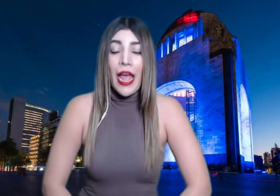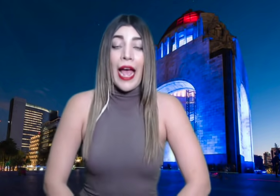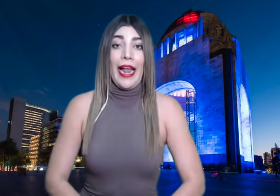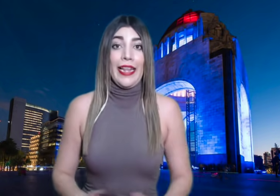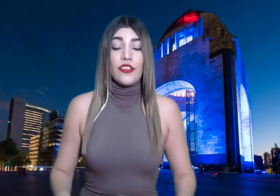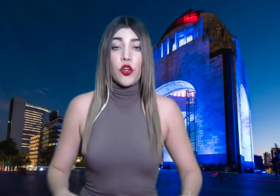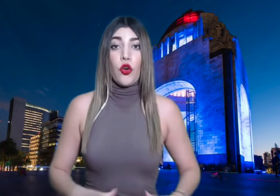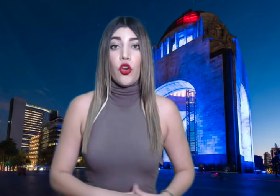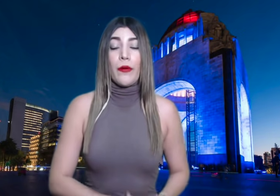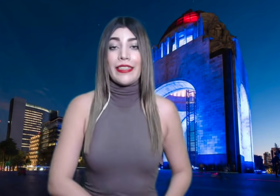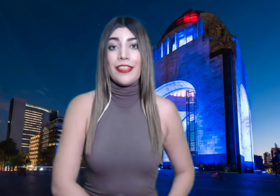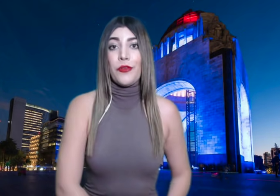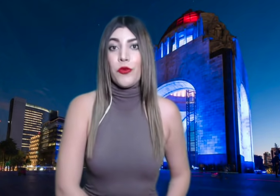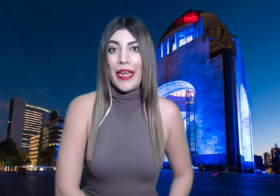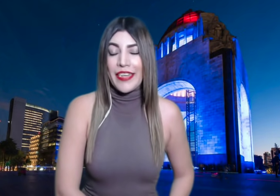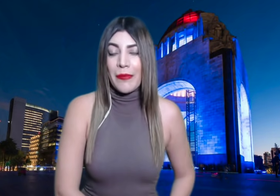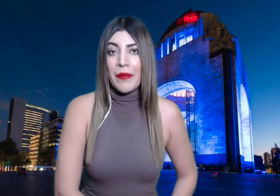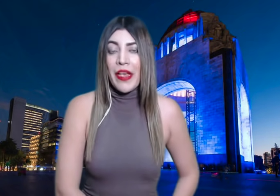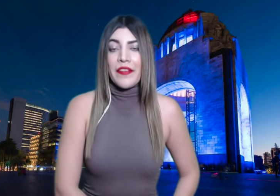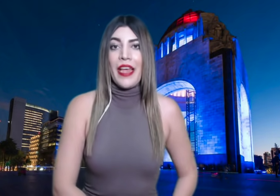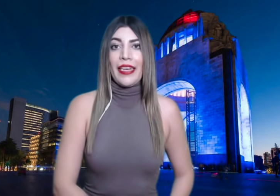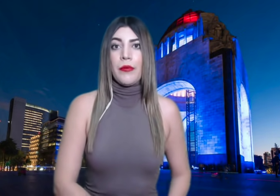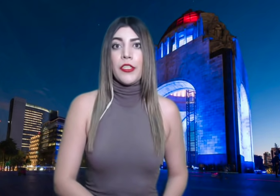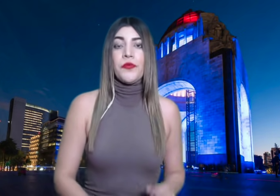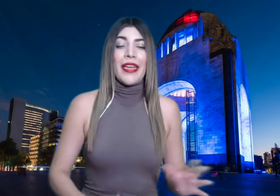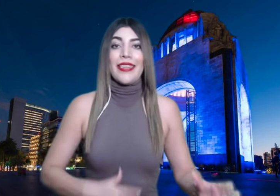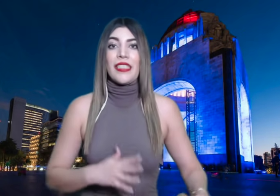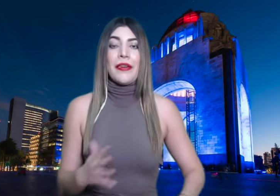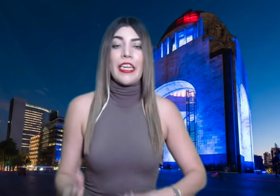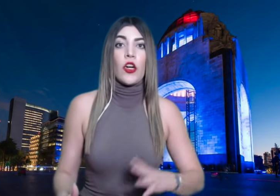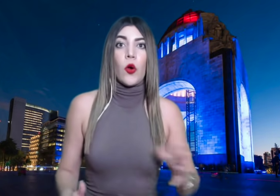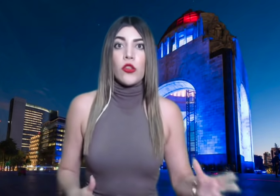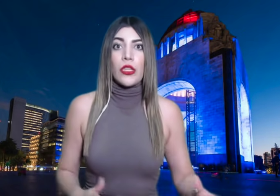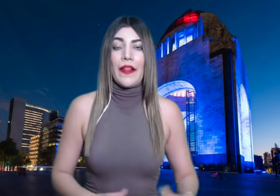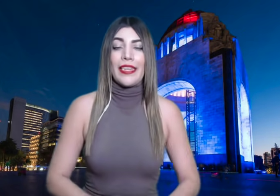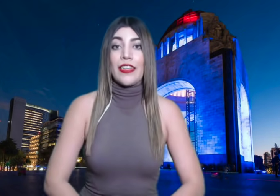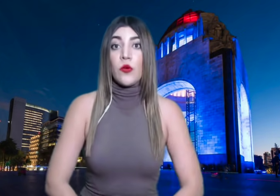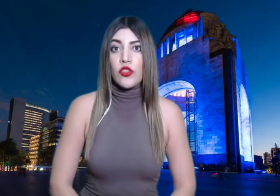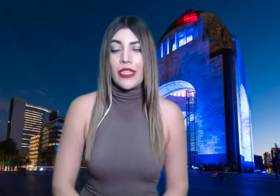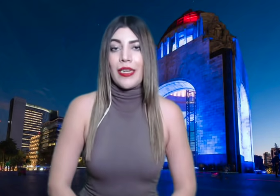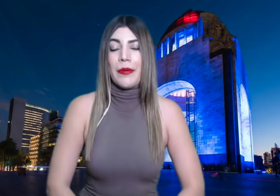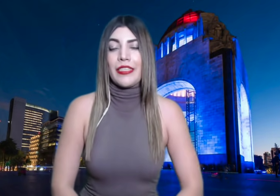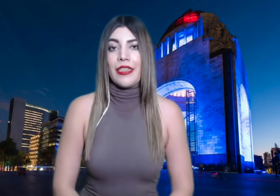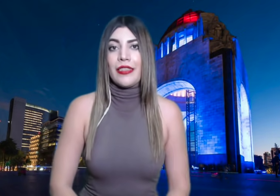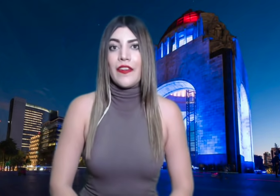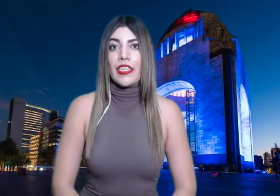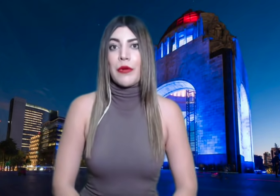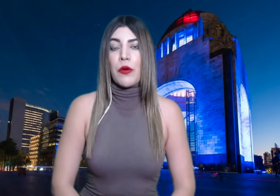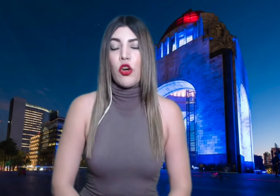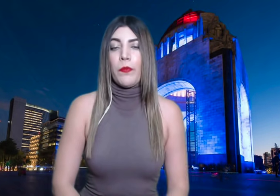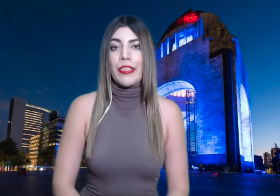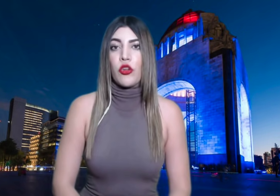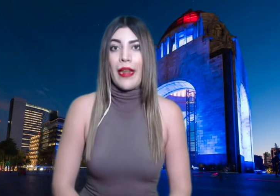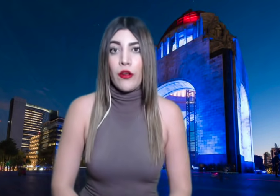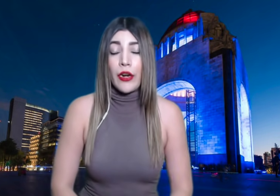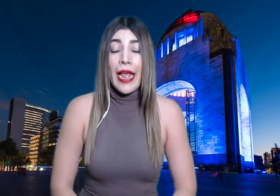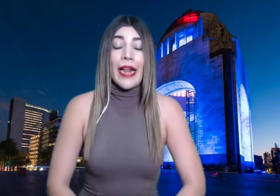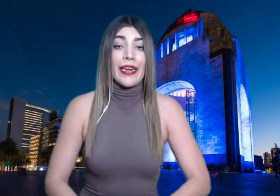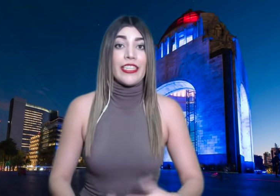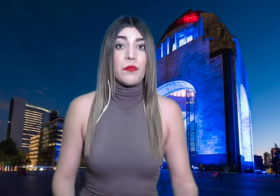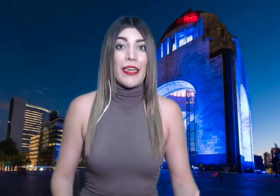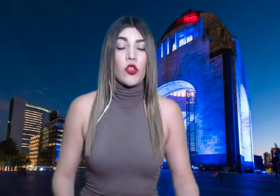teatrito a Lencho Córdoba y Ciro Murayama, ya que, bueno, estaban en contra de las denuncias del presidente Andrés Manuel López